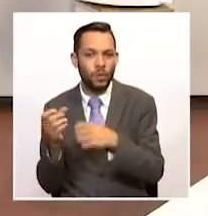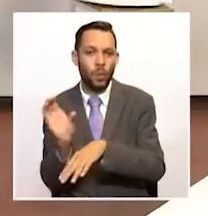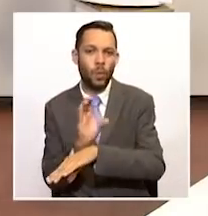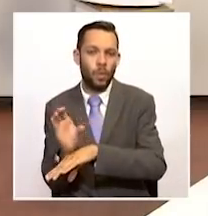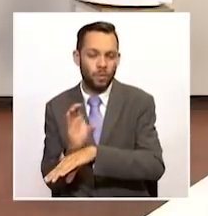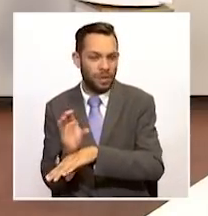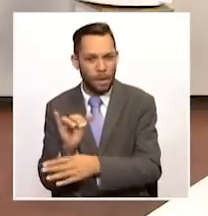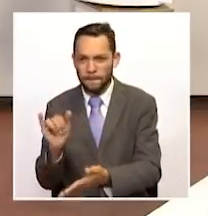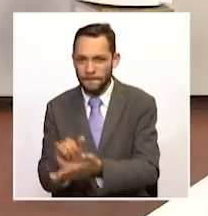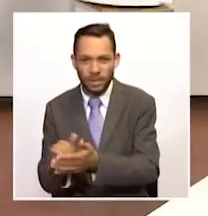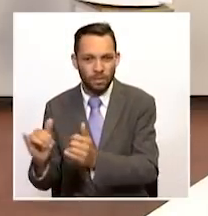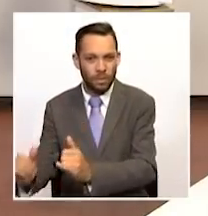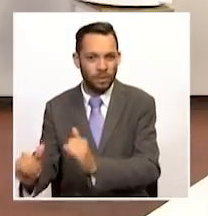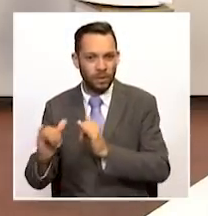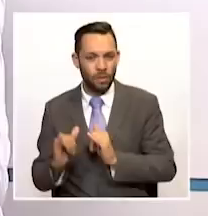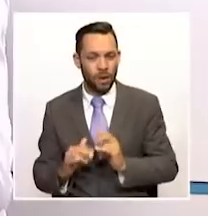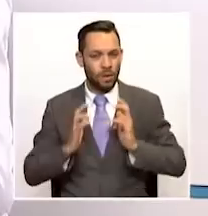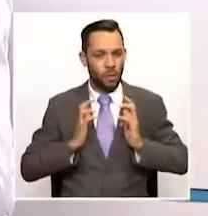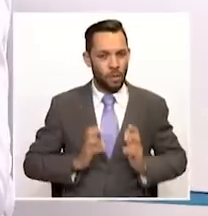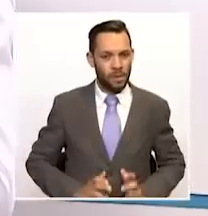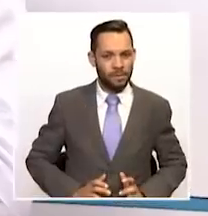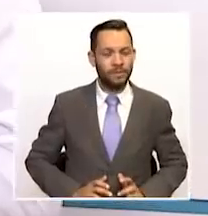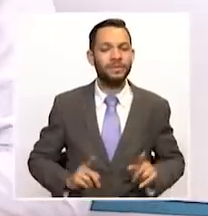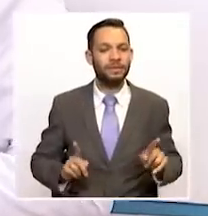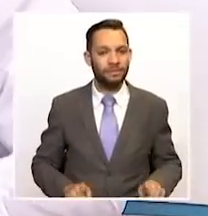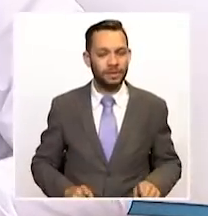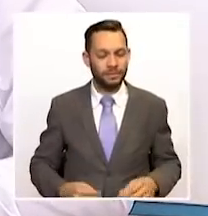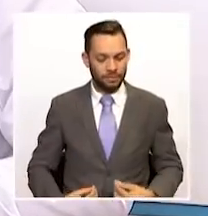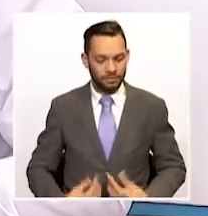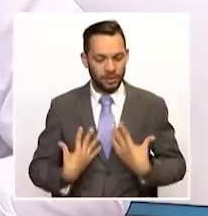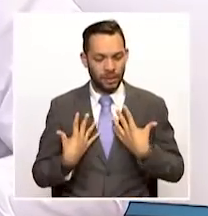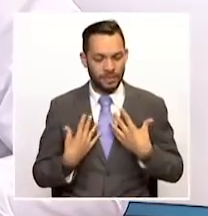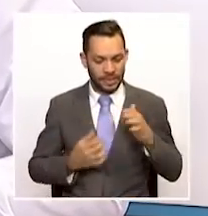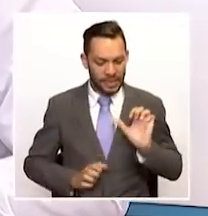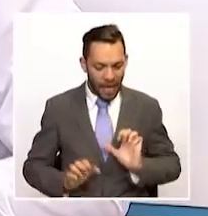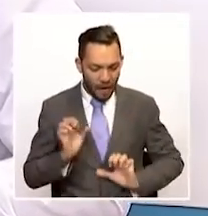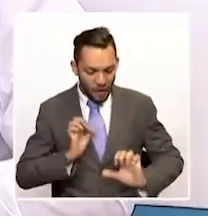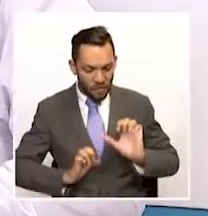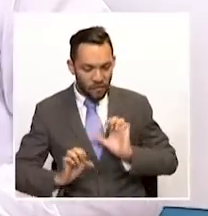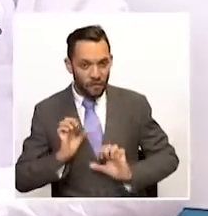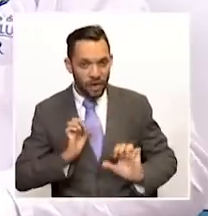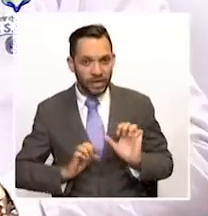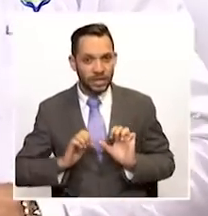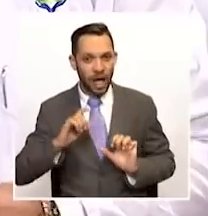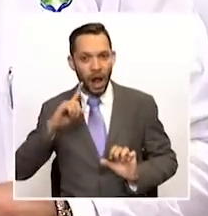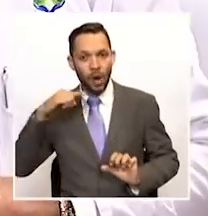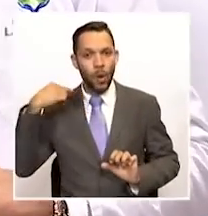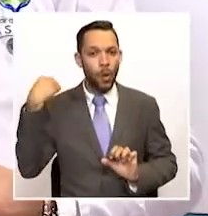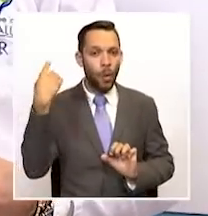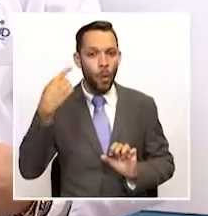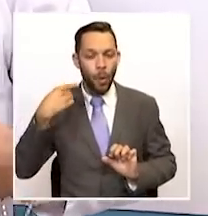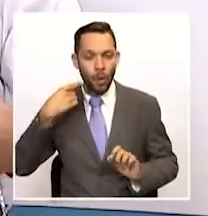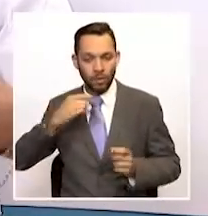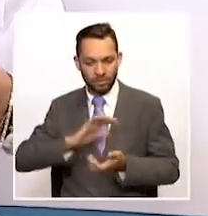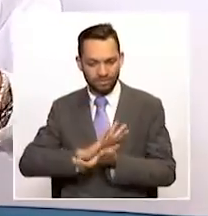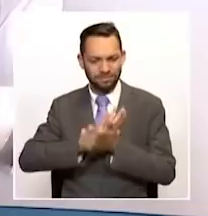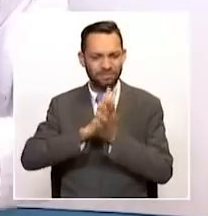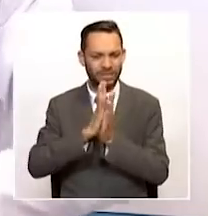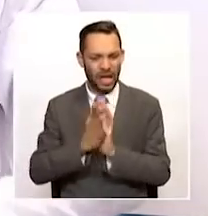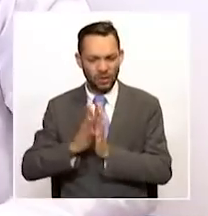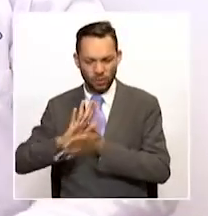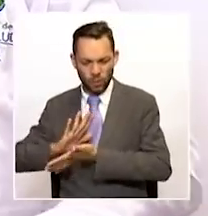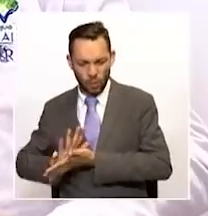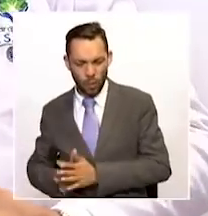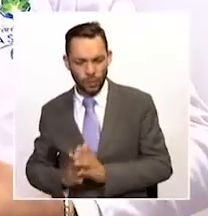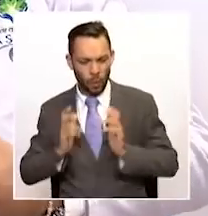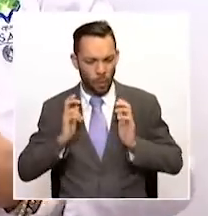las defensas de ella empezaron a atacarla y entonces que le empezaron a atacar todos los colágeno